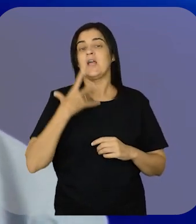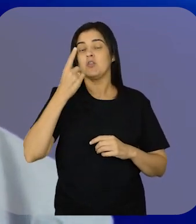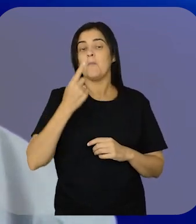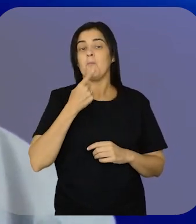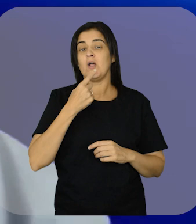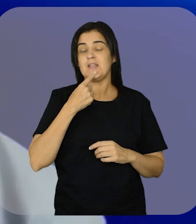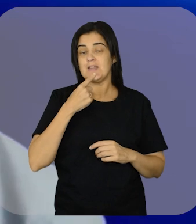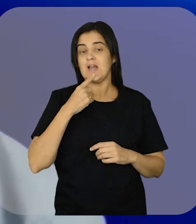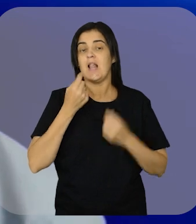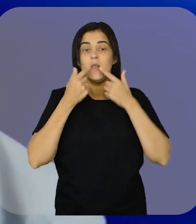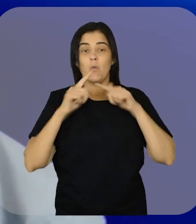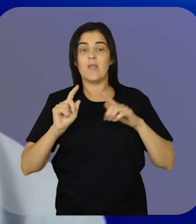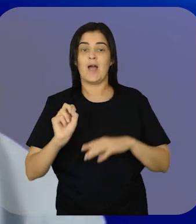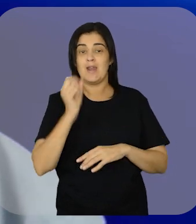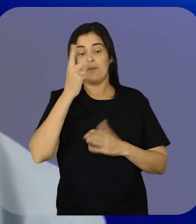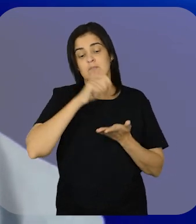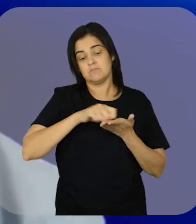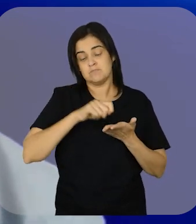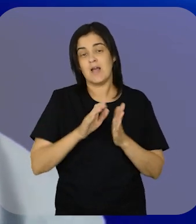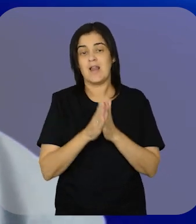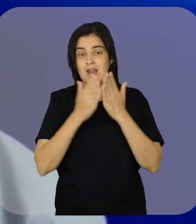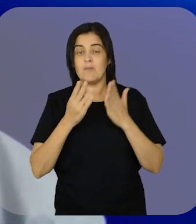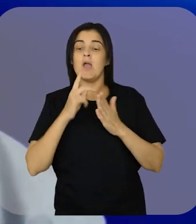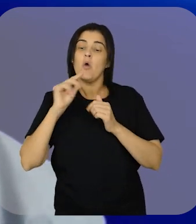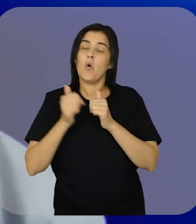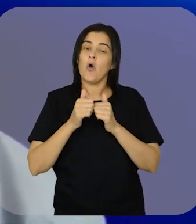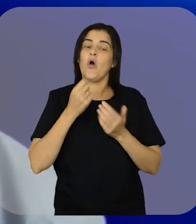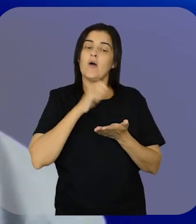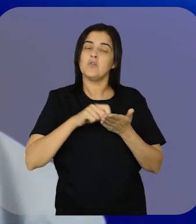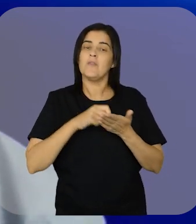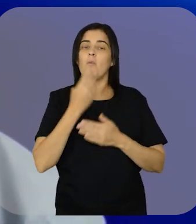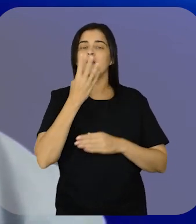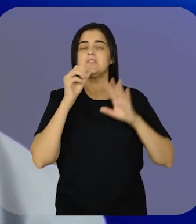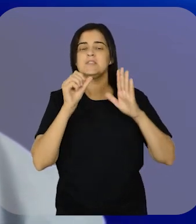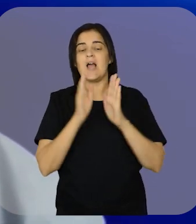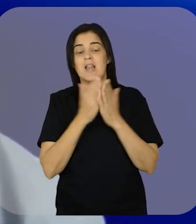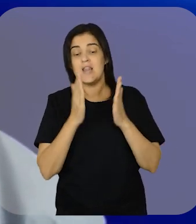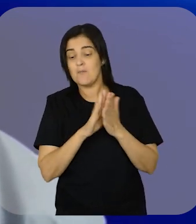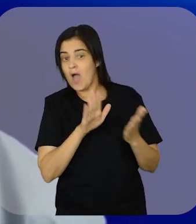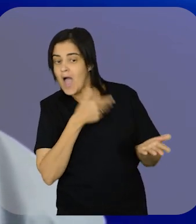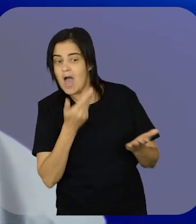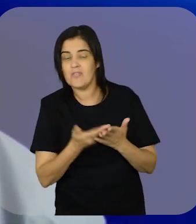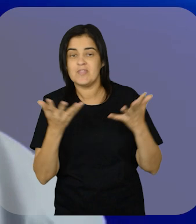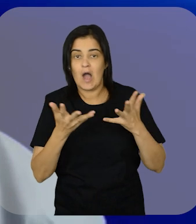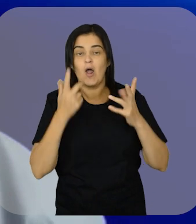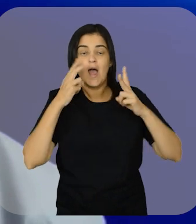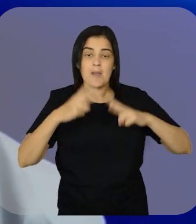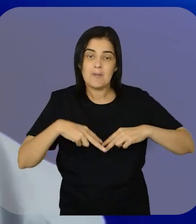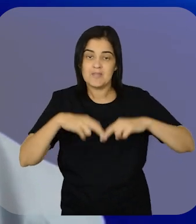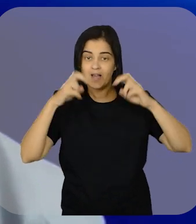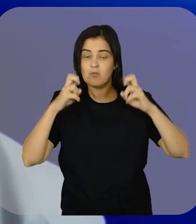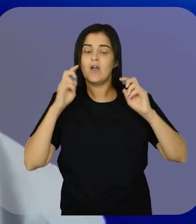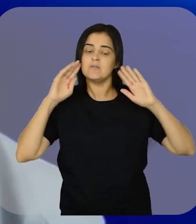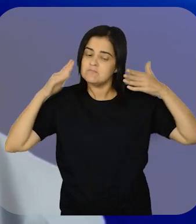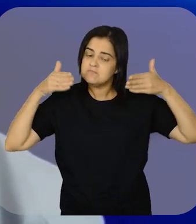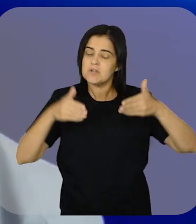lingüísticas de ANEP. Es escritor de libros, siendo coautor de 46 libros en la actualidad, investigador centrado en